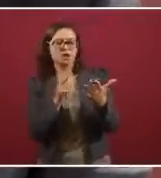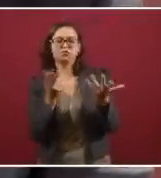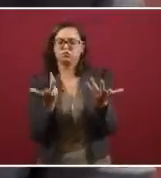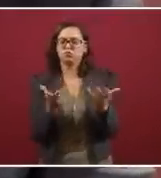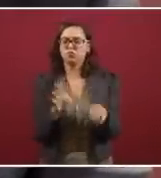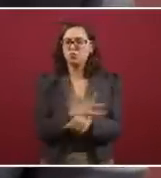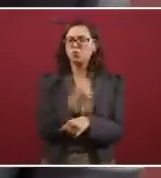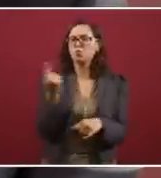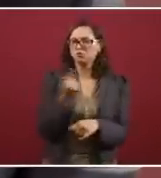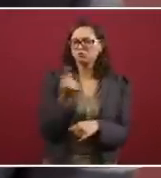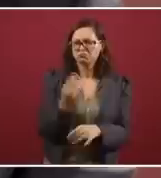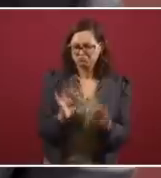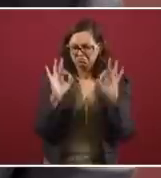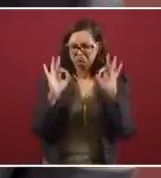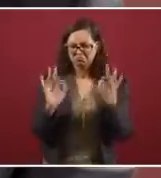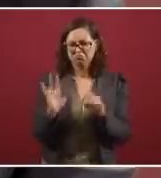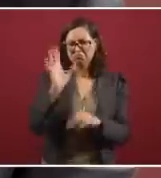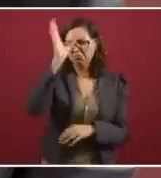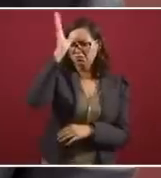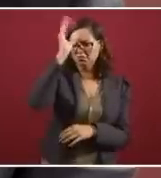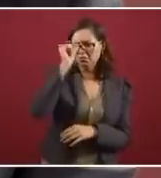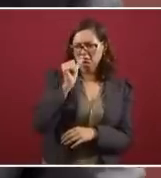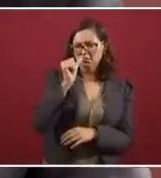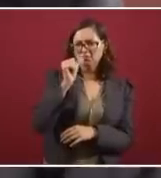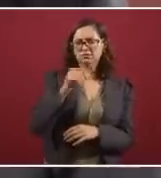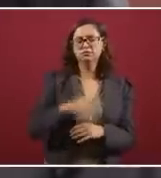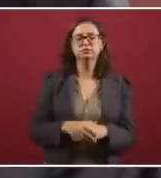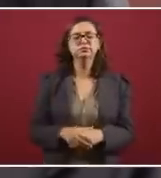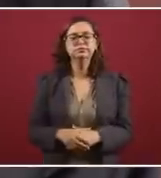logra un buen acuerdo para